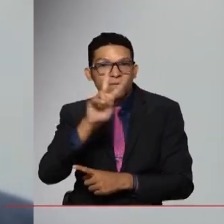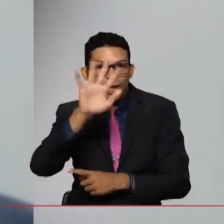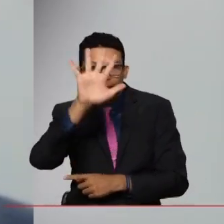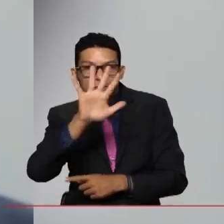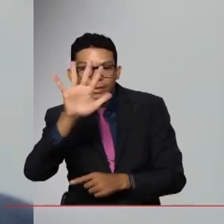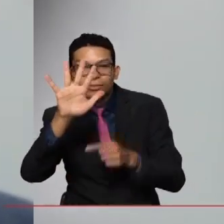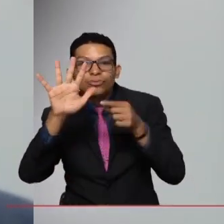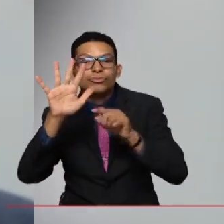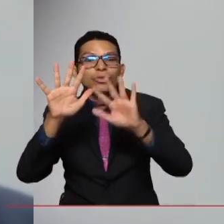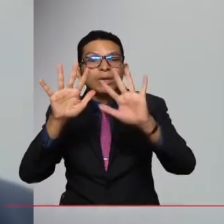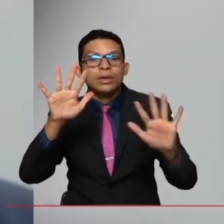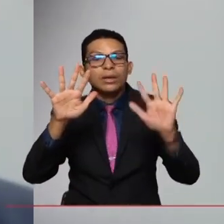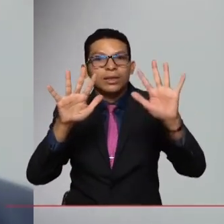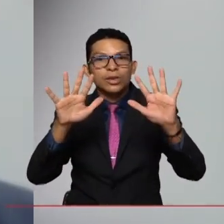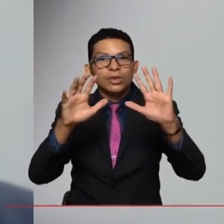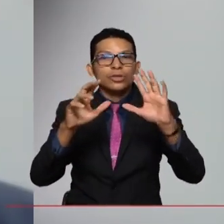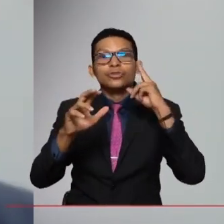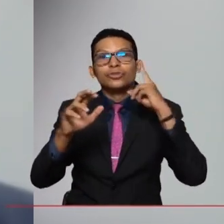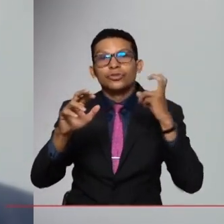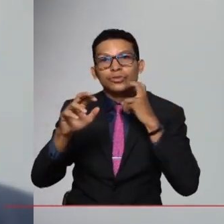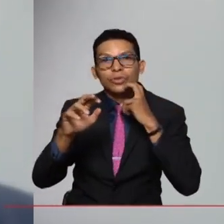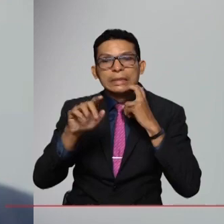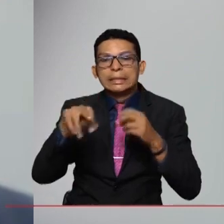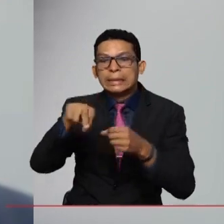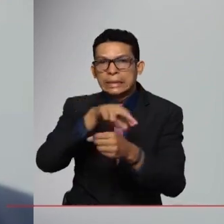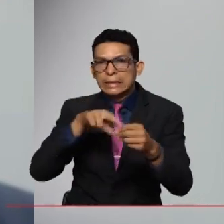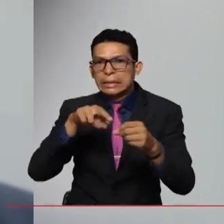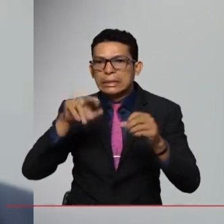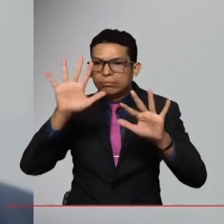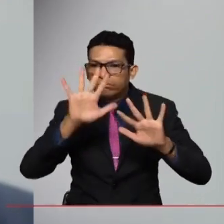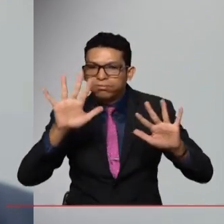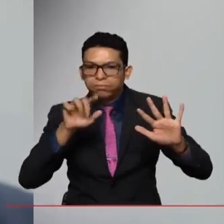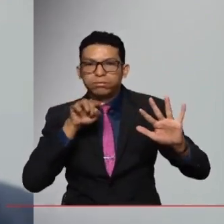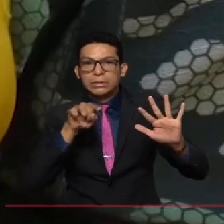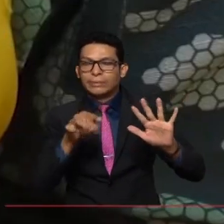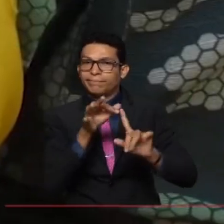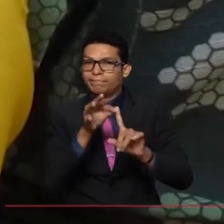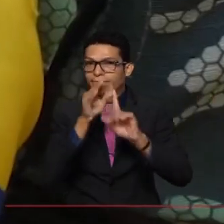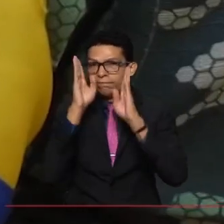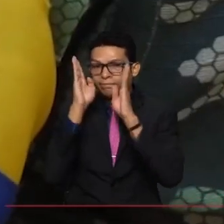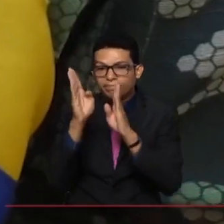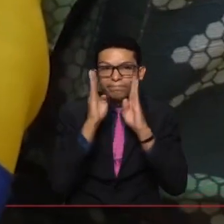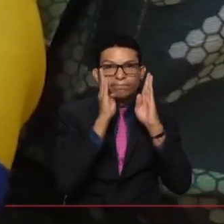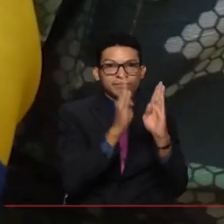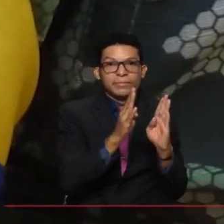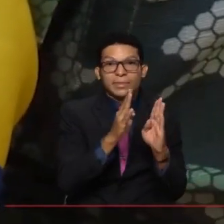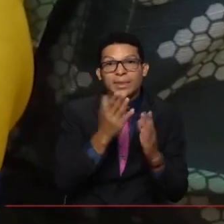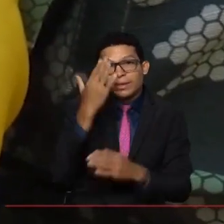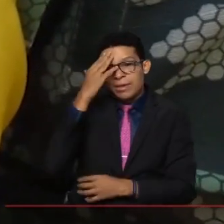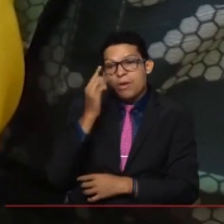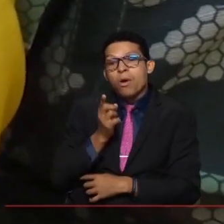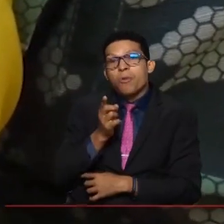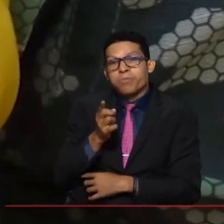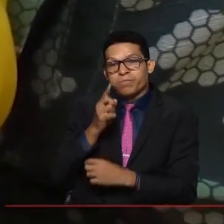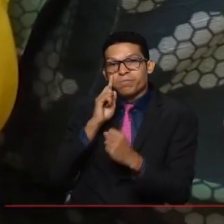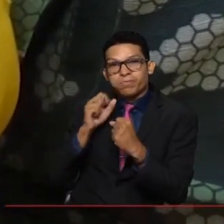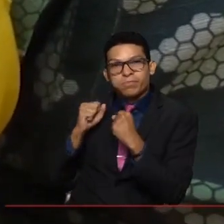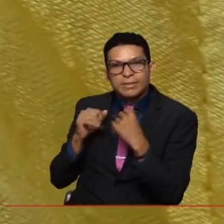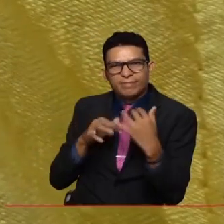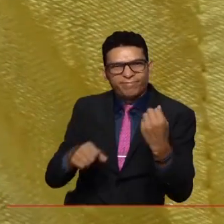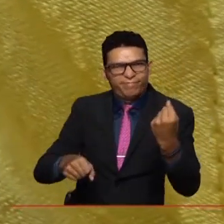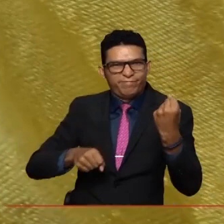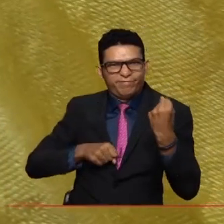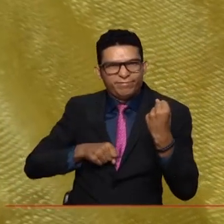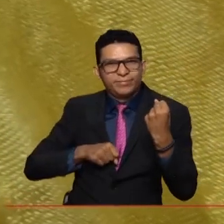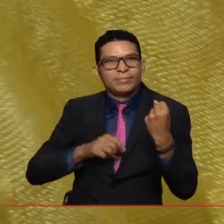Cauca y el departamento de Chocó, son regiones que para nosotros revisten de especial atención, tales como la presencia de actores armados